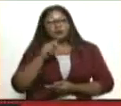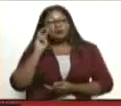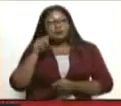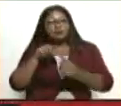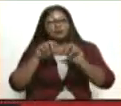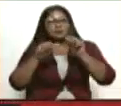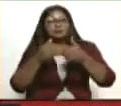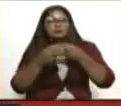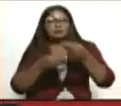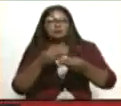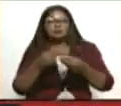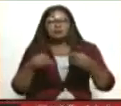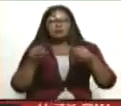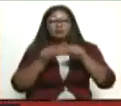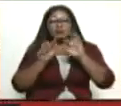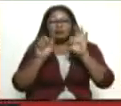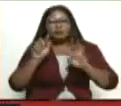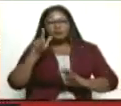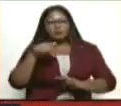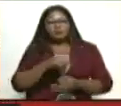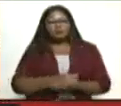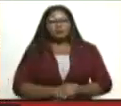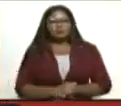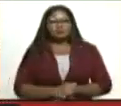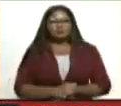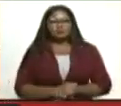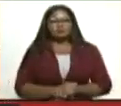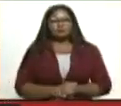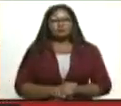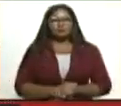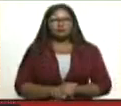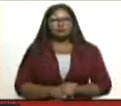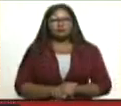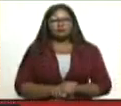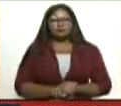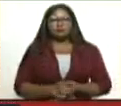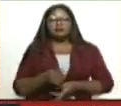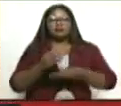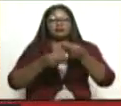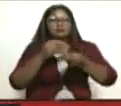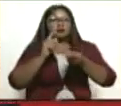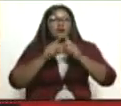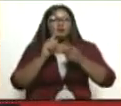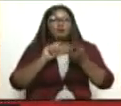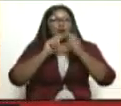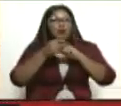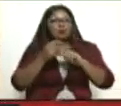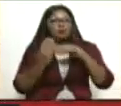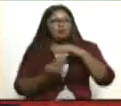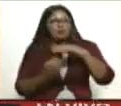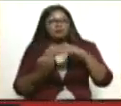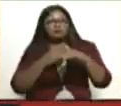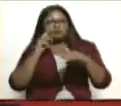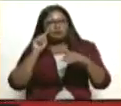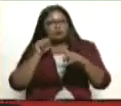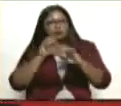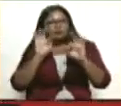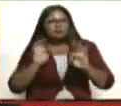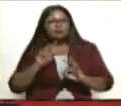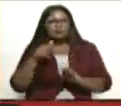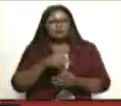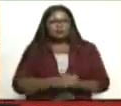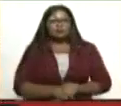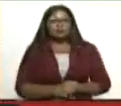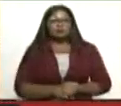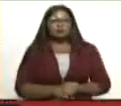comenzar algo un poco novedoso, que es hacer algunos cambios básicos urgentes. O sea, no vamos a decir que se van